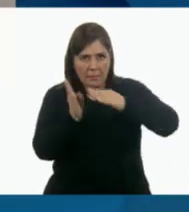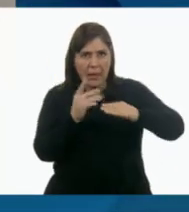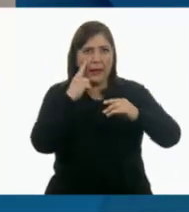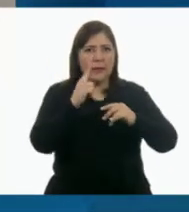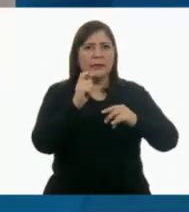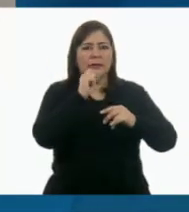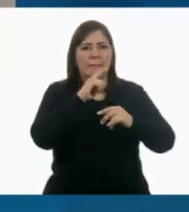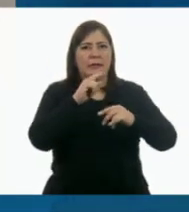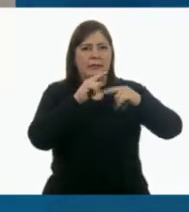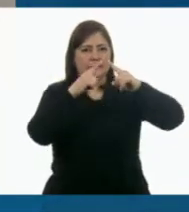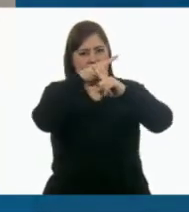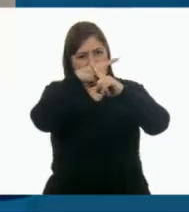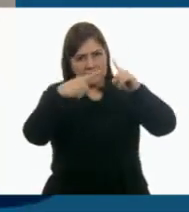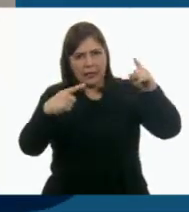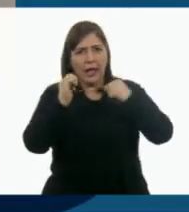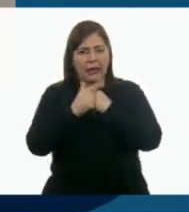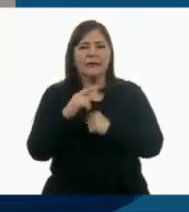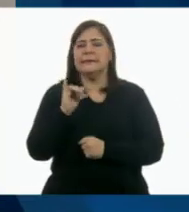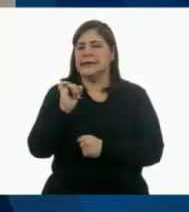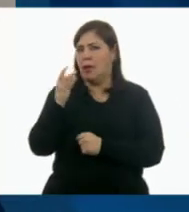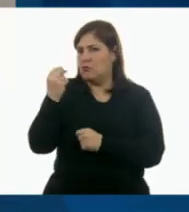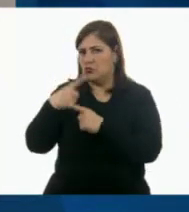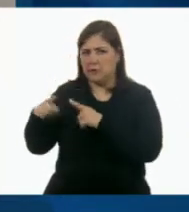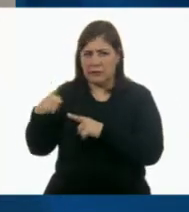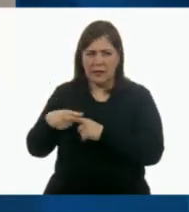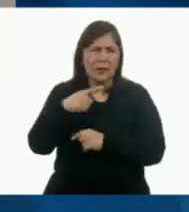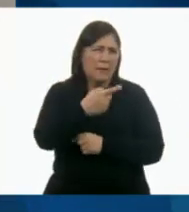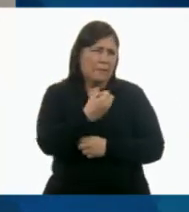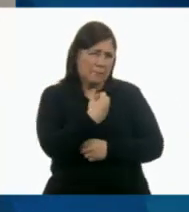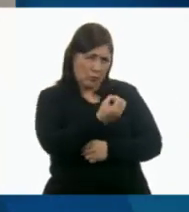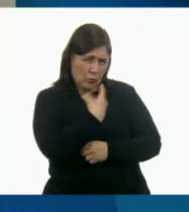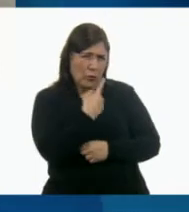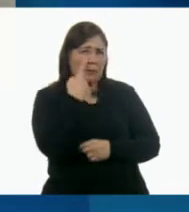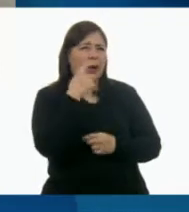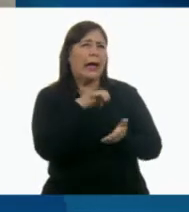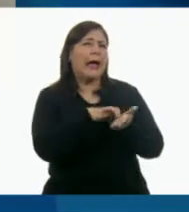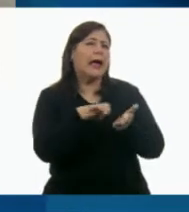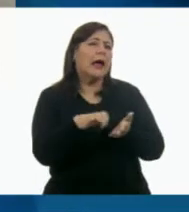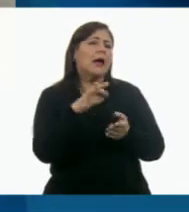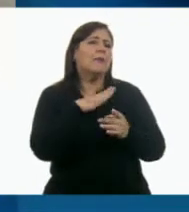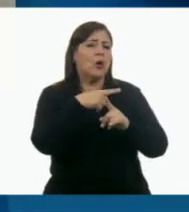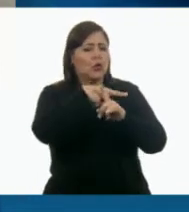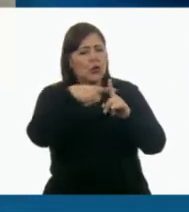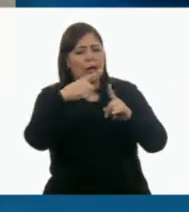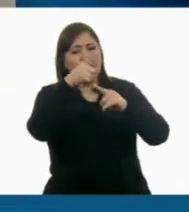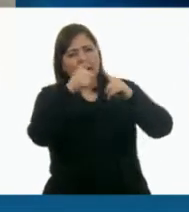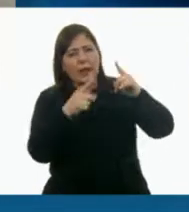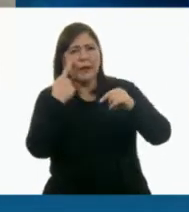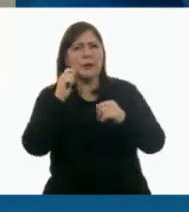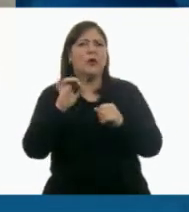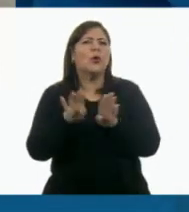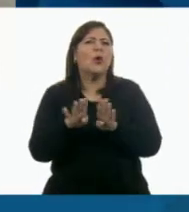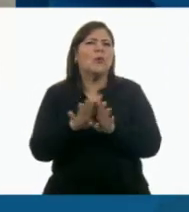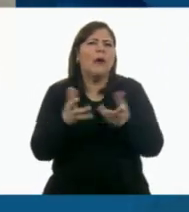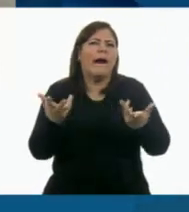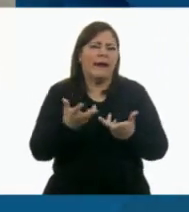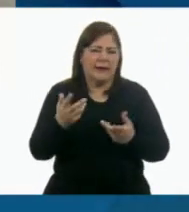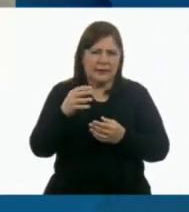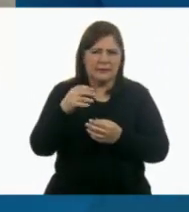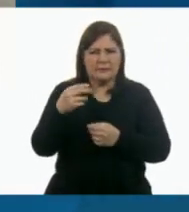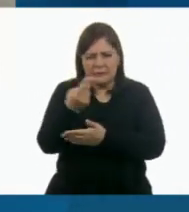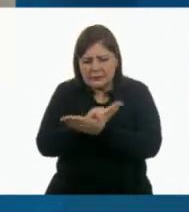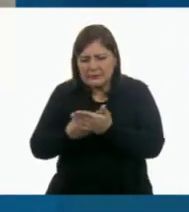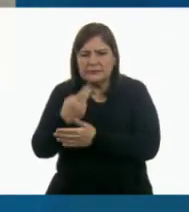otros trazos. ¿Me puedes dar un ejemplo específico para cada tipo de línea? Sí, a ver, dime. Por